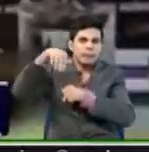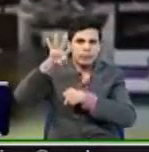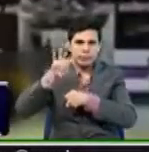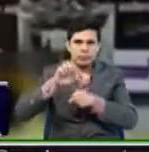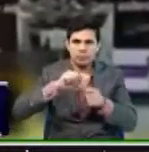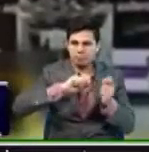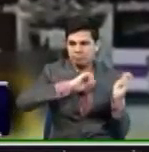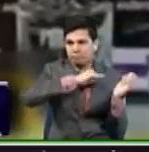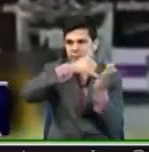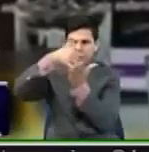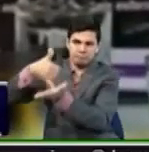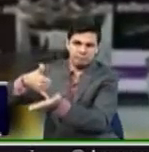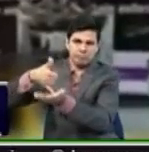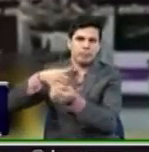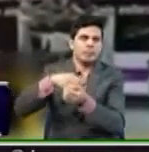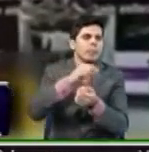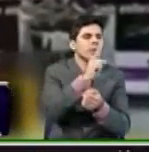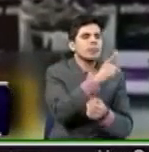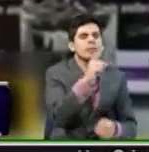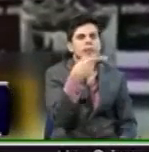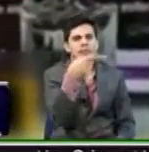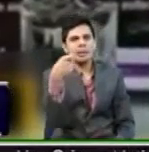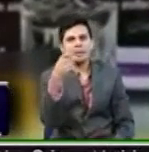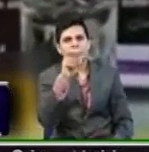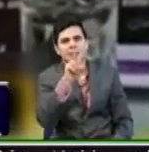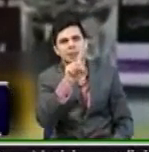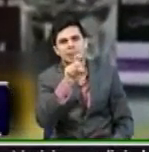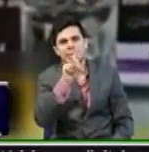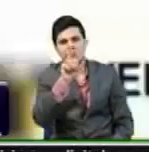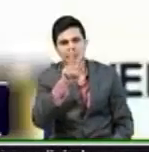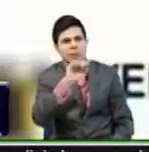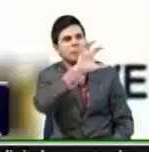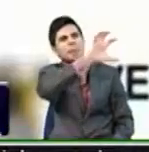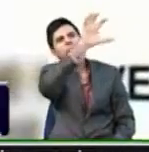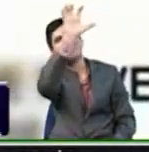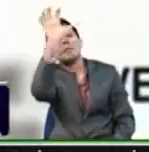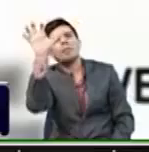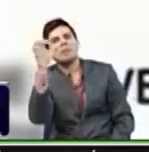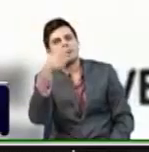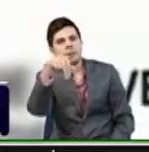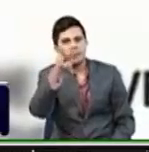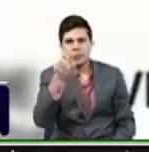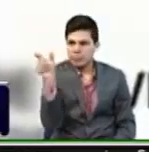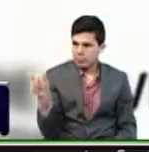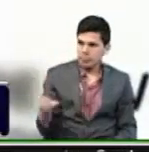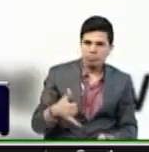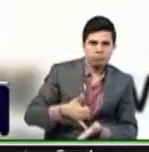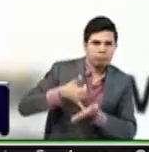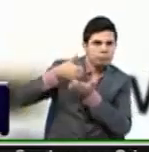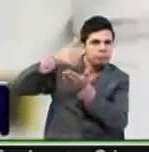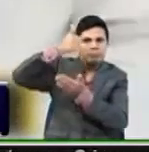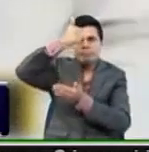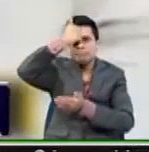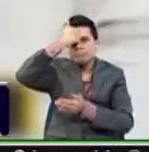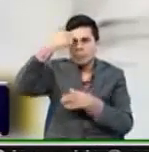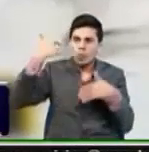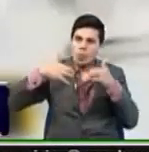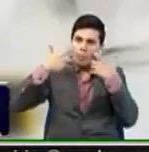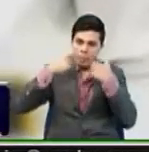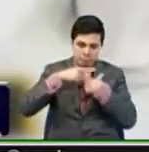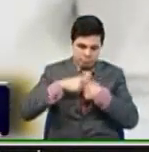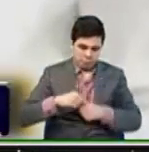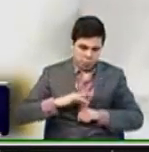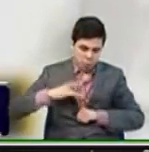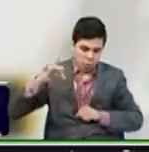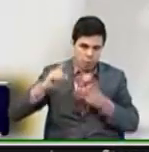en 362 obras postuladas provenientes de 17 países montoya ganó el premio mayor consolidado en una medalla